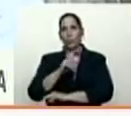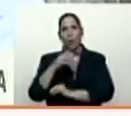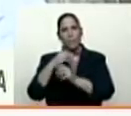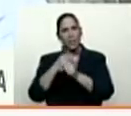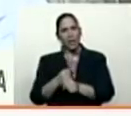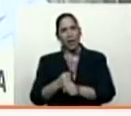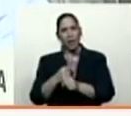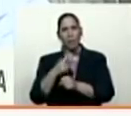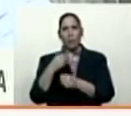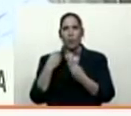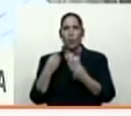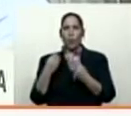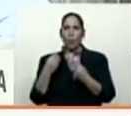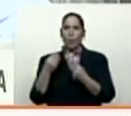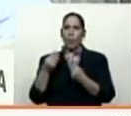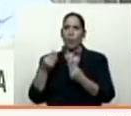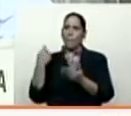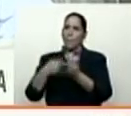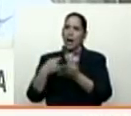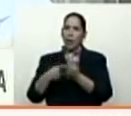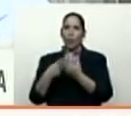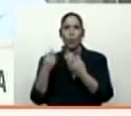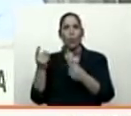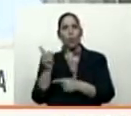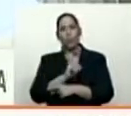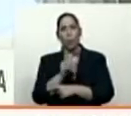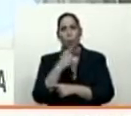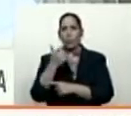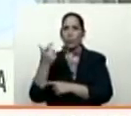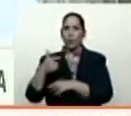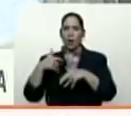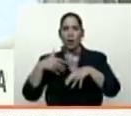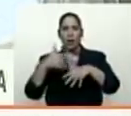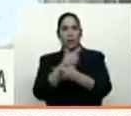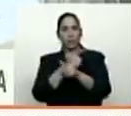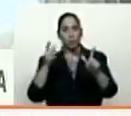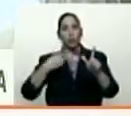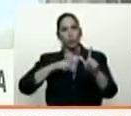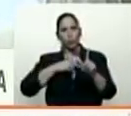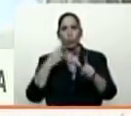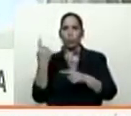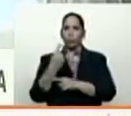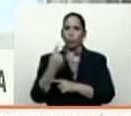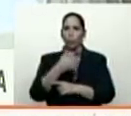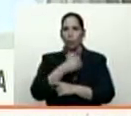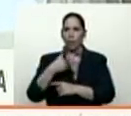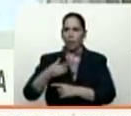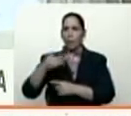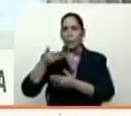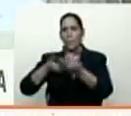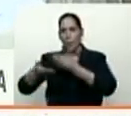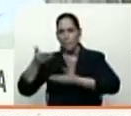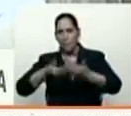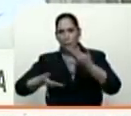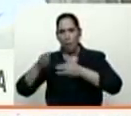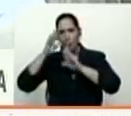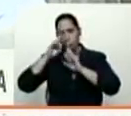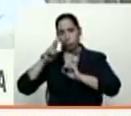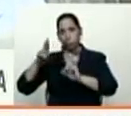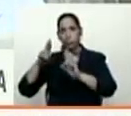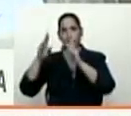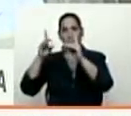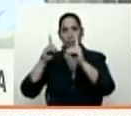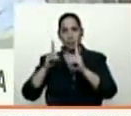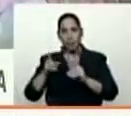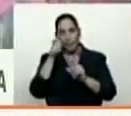Ejército Libertador. Solo aspiramos a relaciones de buena vecindad, respetando las decisiones